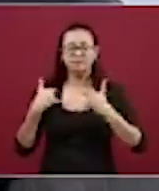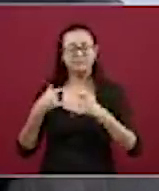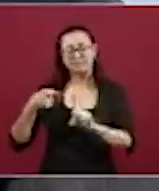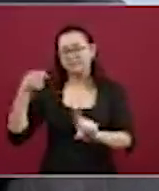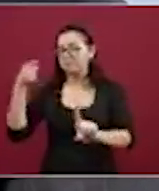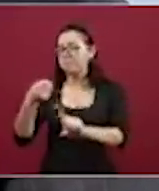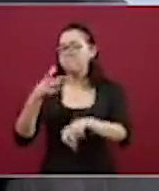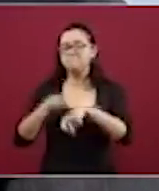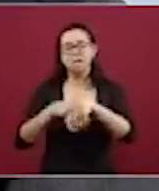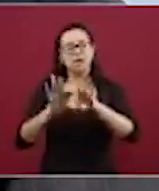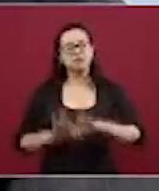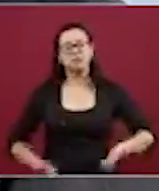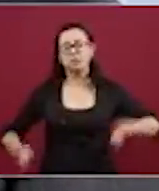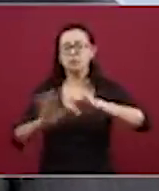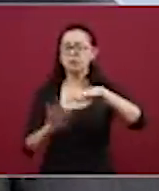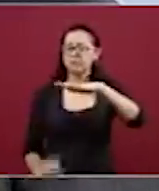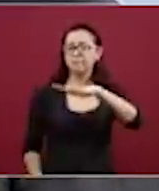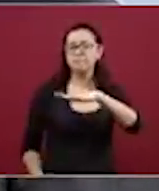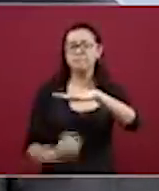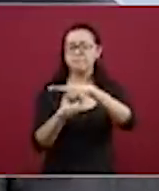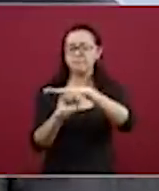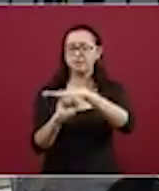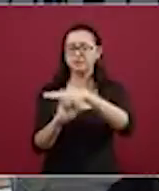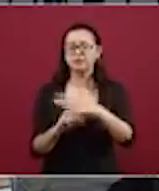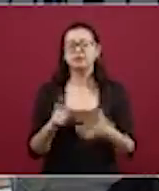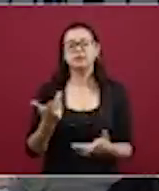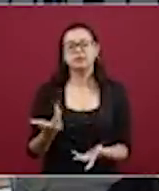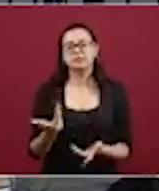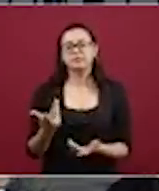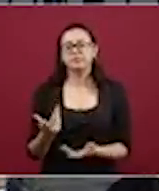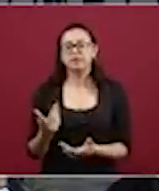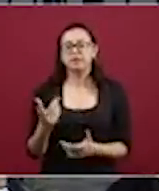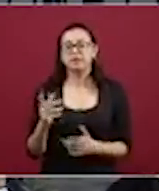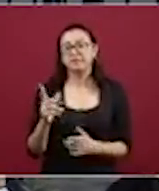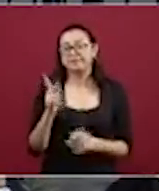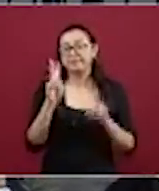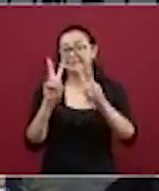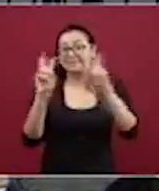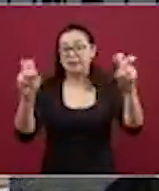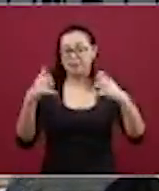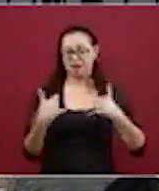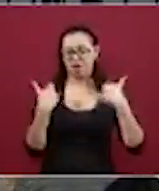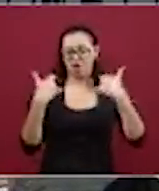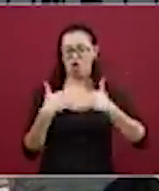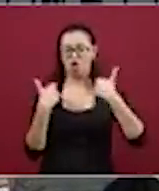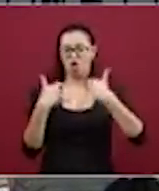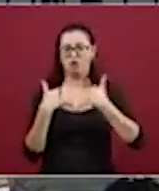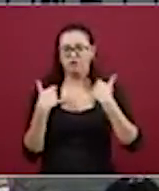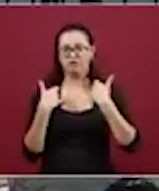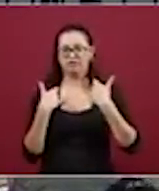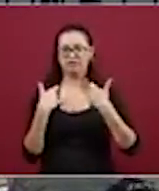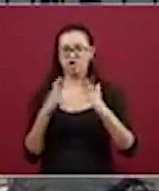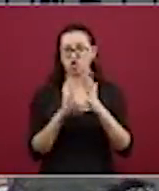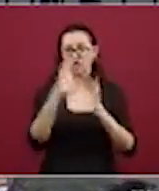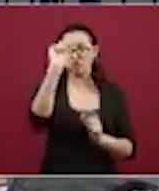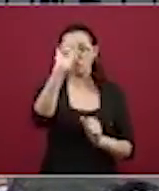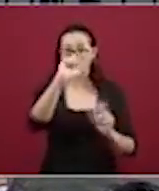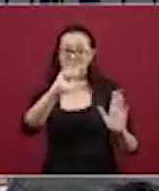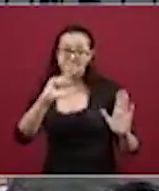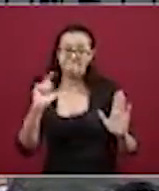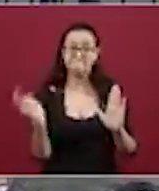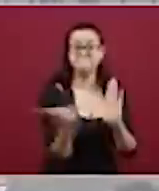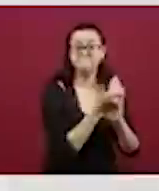la educación. Cabe destacar que es la primera vez que la palabra, el concepto joven, aparece en nuestra